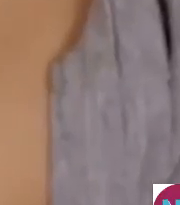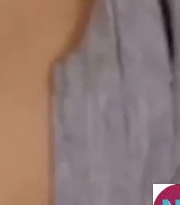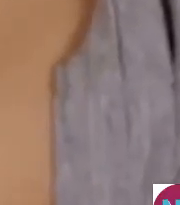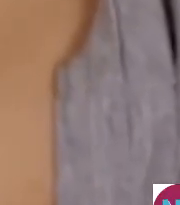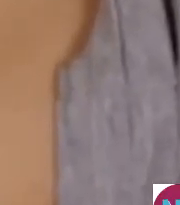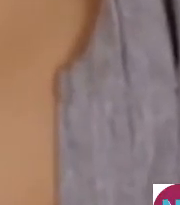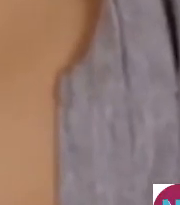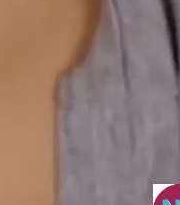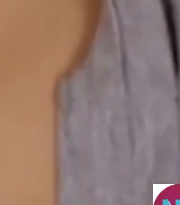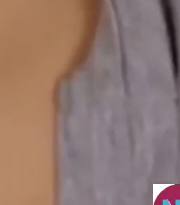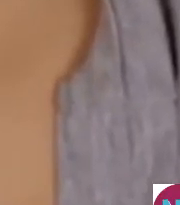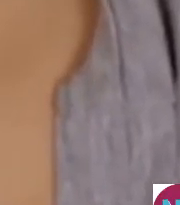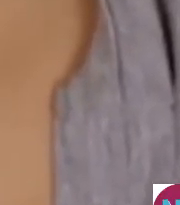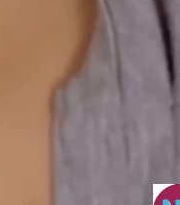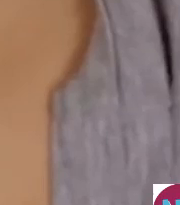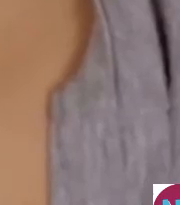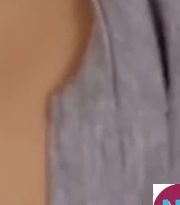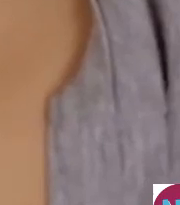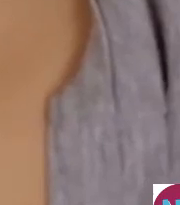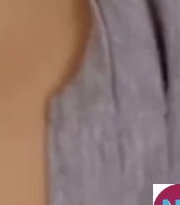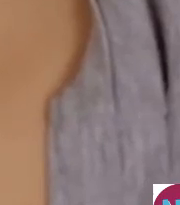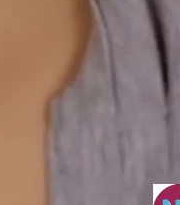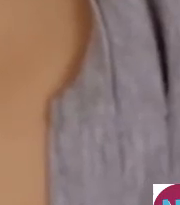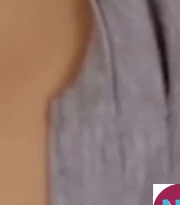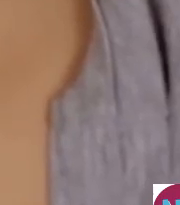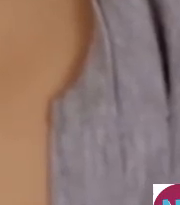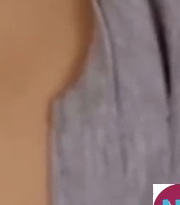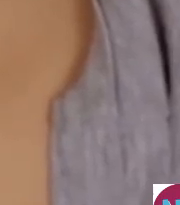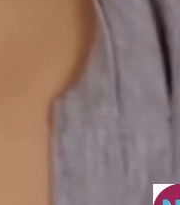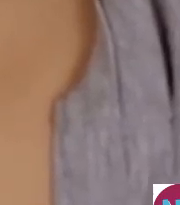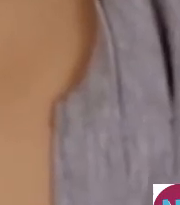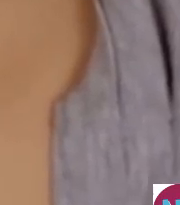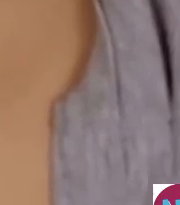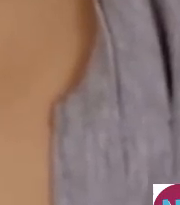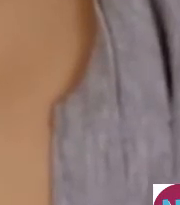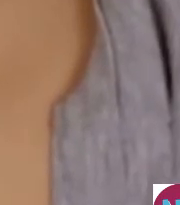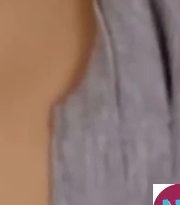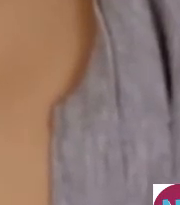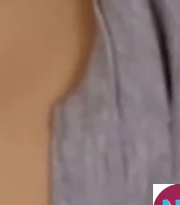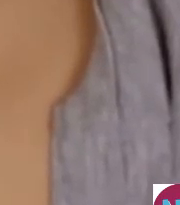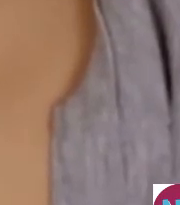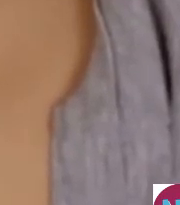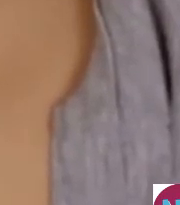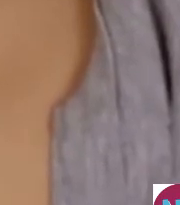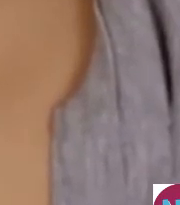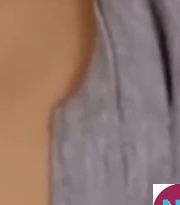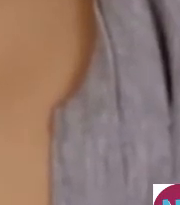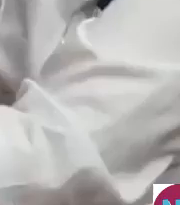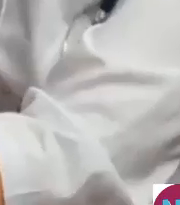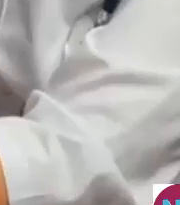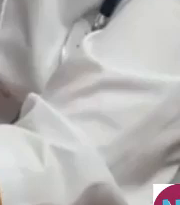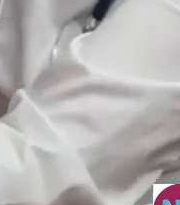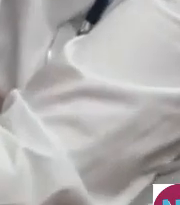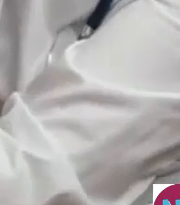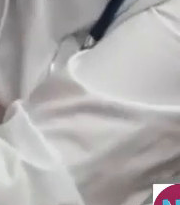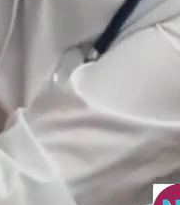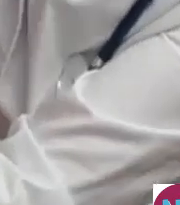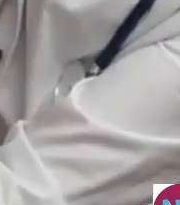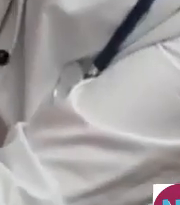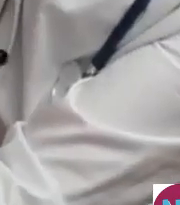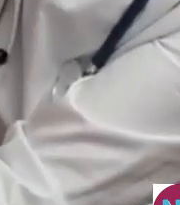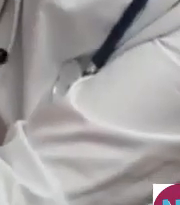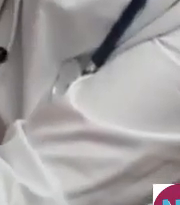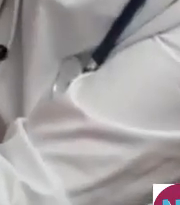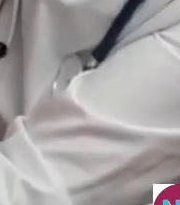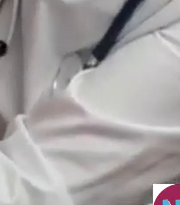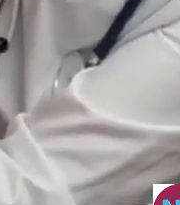por gotas al toser o estornudar y por contacto con superficies contaminadas. Una persona infectada contagia desde 4 días antes